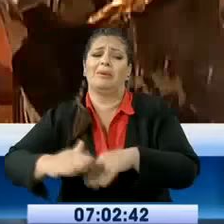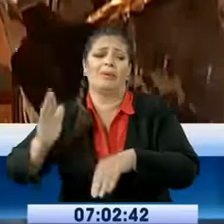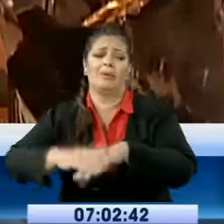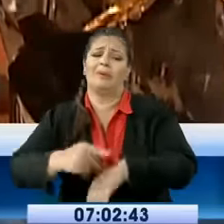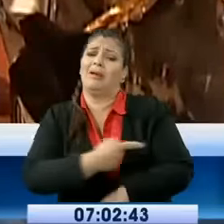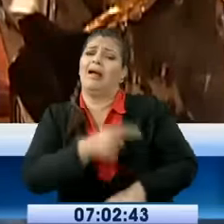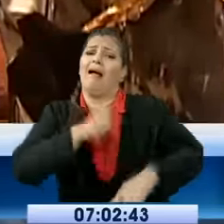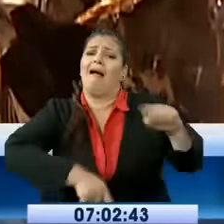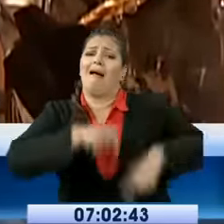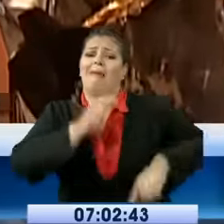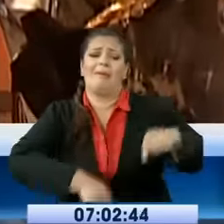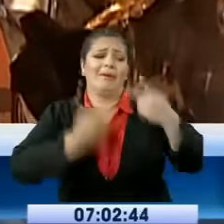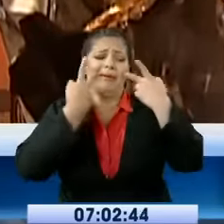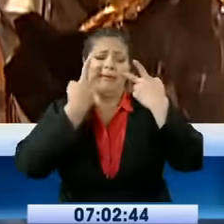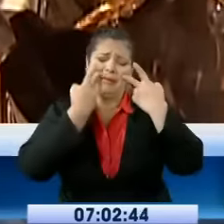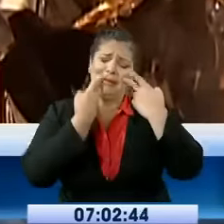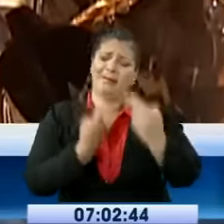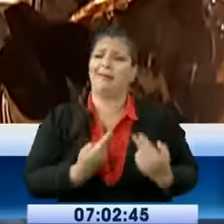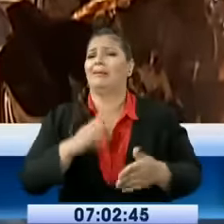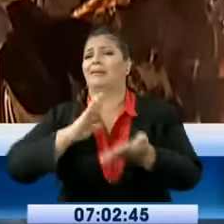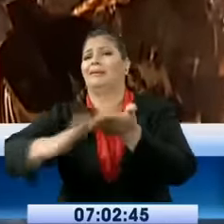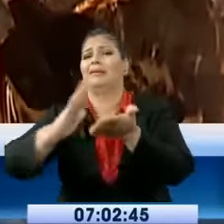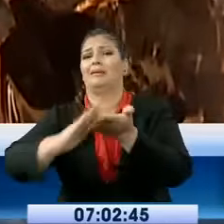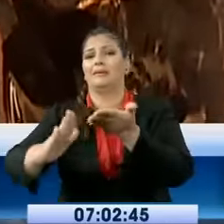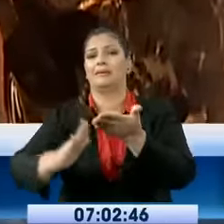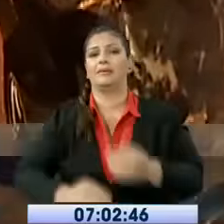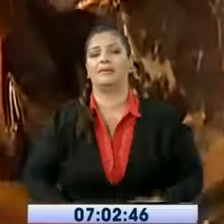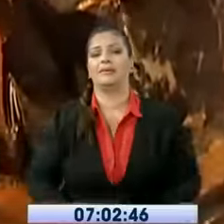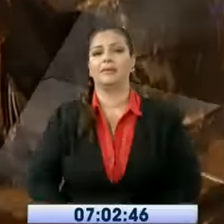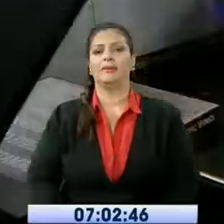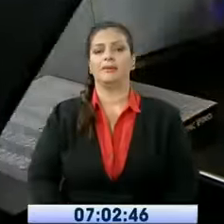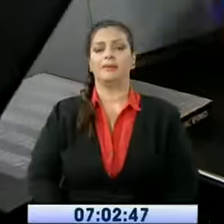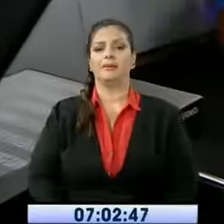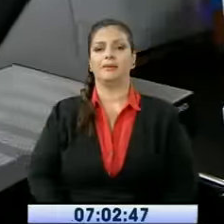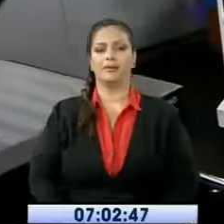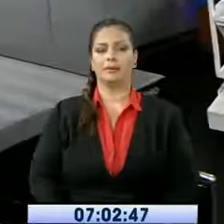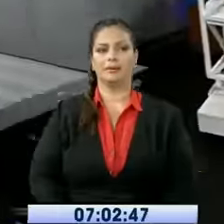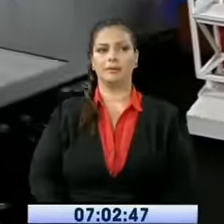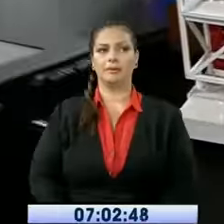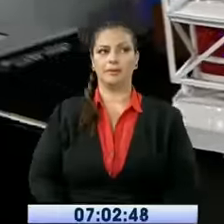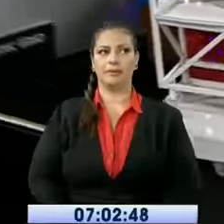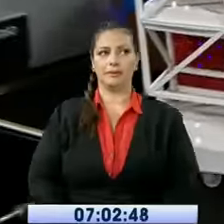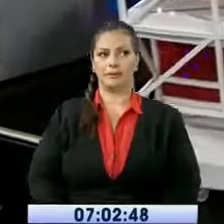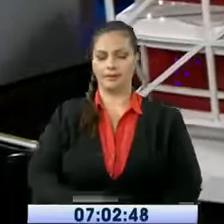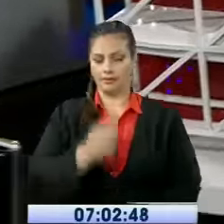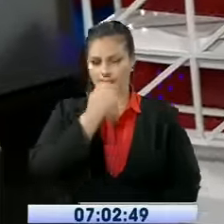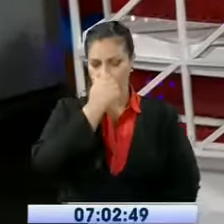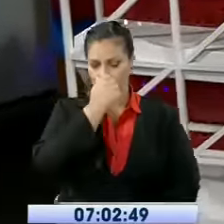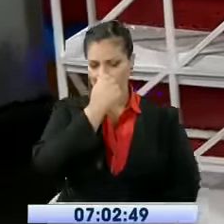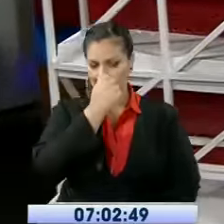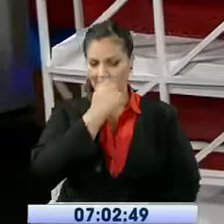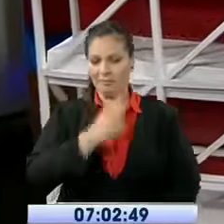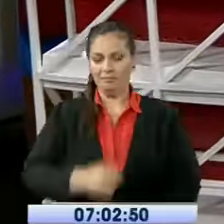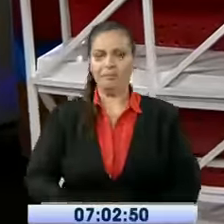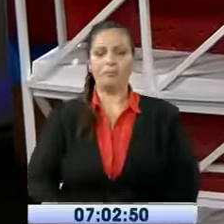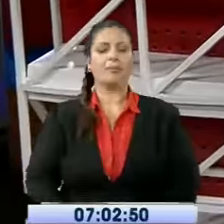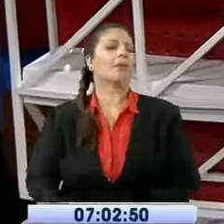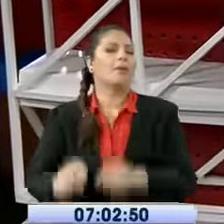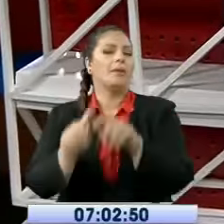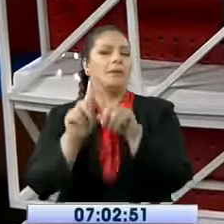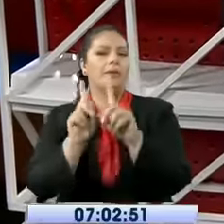dormida. Informó Jorge Salazar. Amén de que la chica se haya quedado dormida, yo pregunto, solo